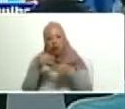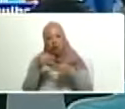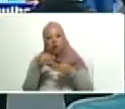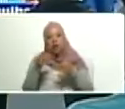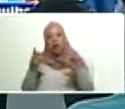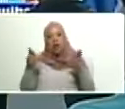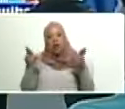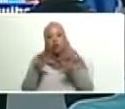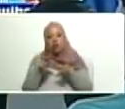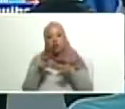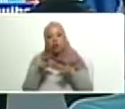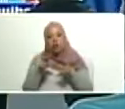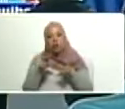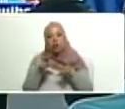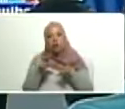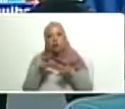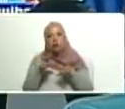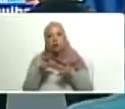Carmen,